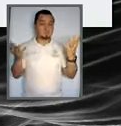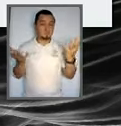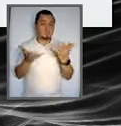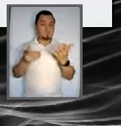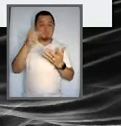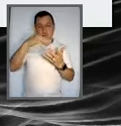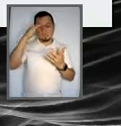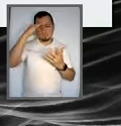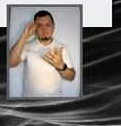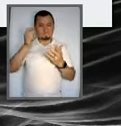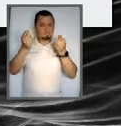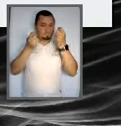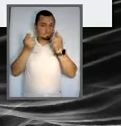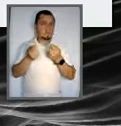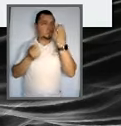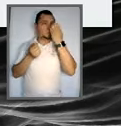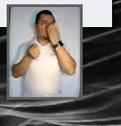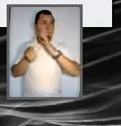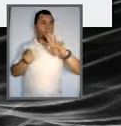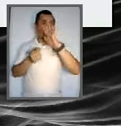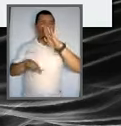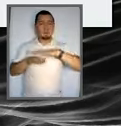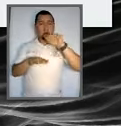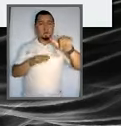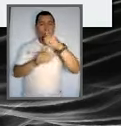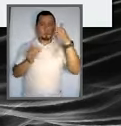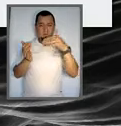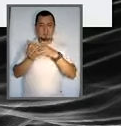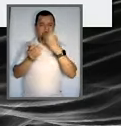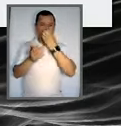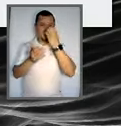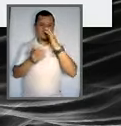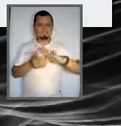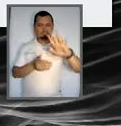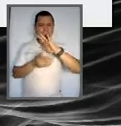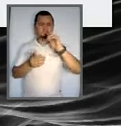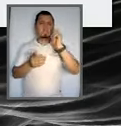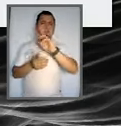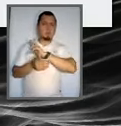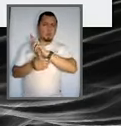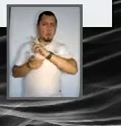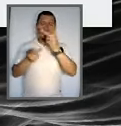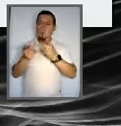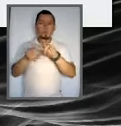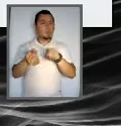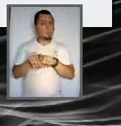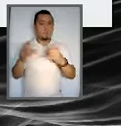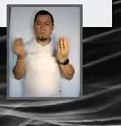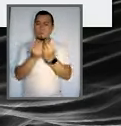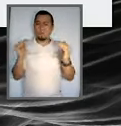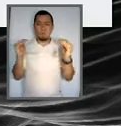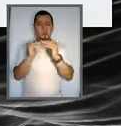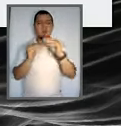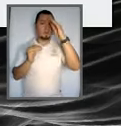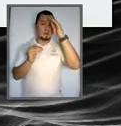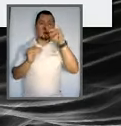tenemos organización por escuela, las más de 11,000 escuelas públicas y también las privadas tienen un esquema que la Secretaría ha instruido